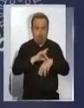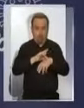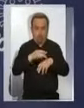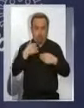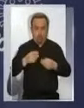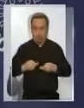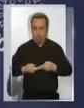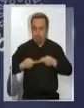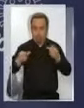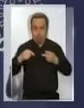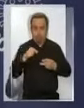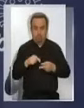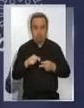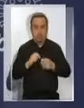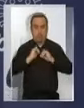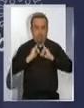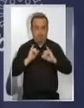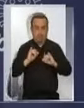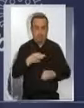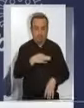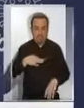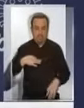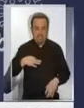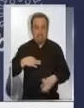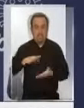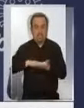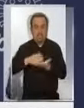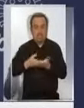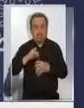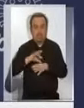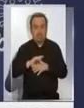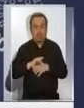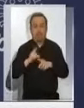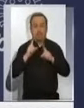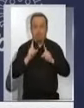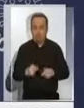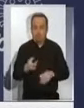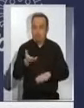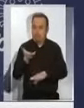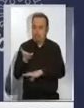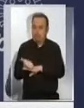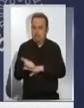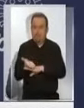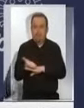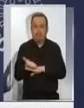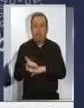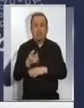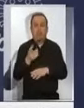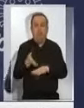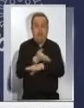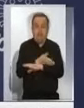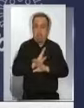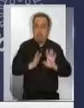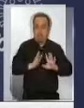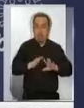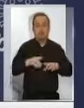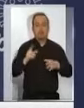a la plataforma del Ministerio de Salud van a tener la exigencia que no estaba hasta ahora